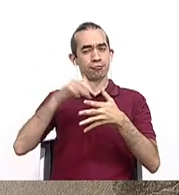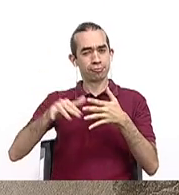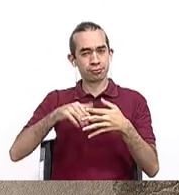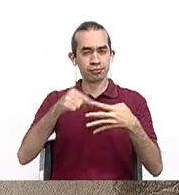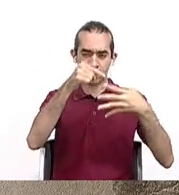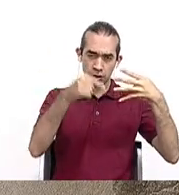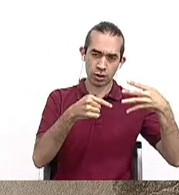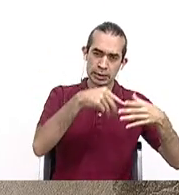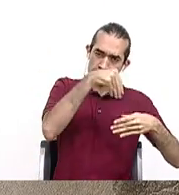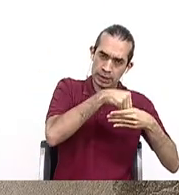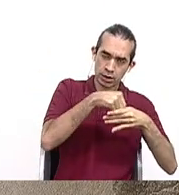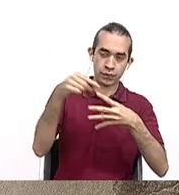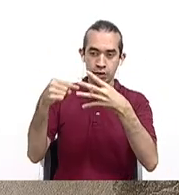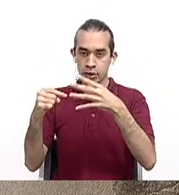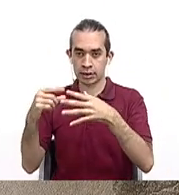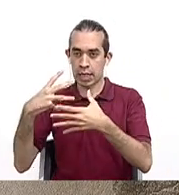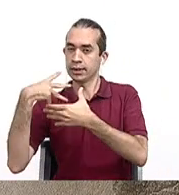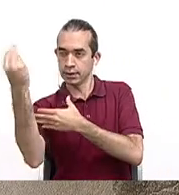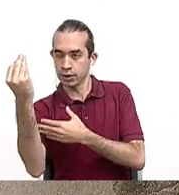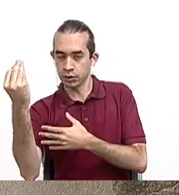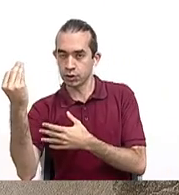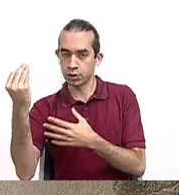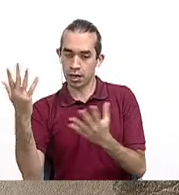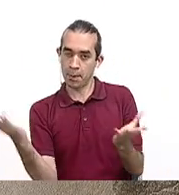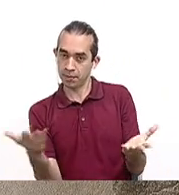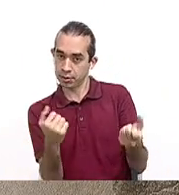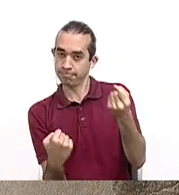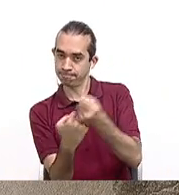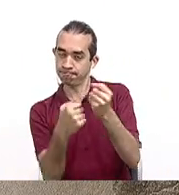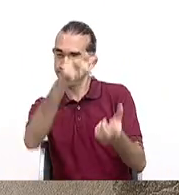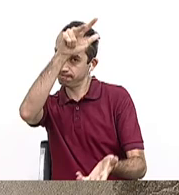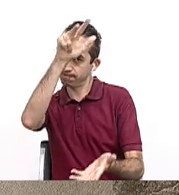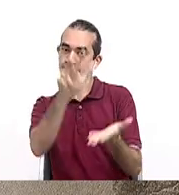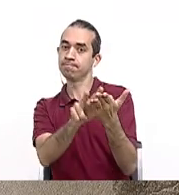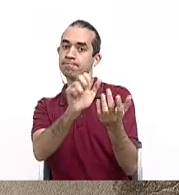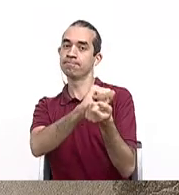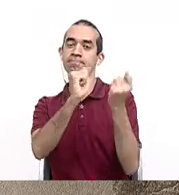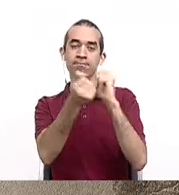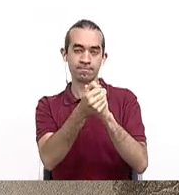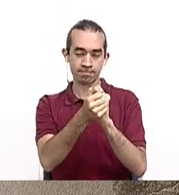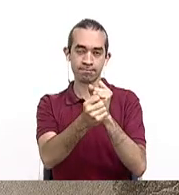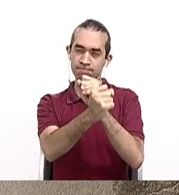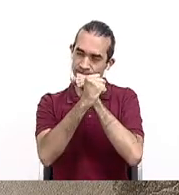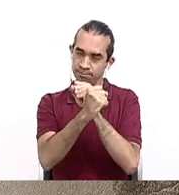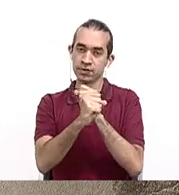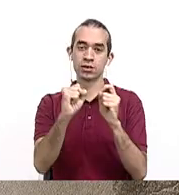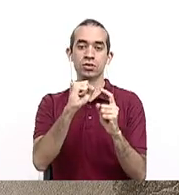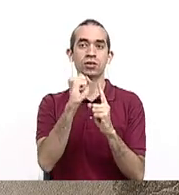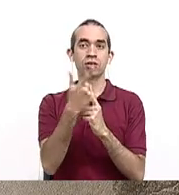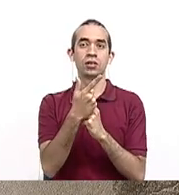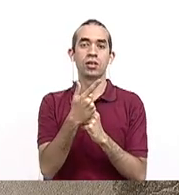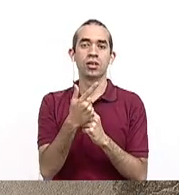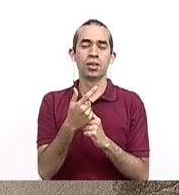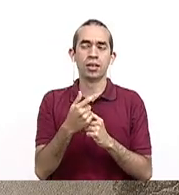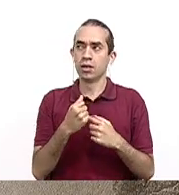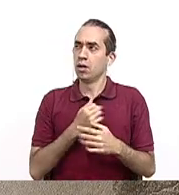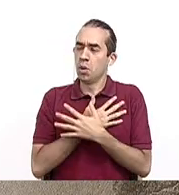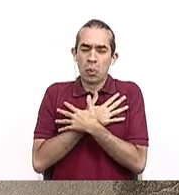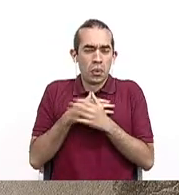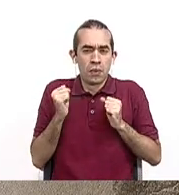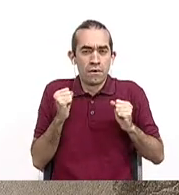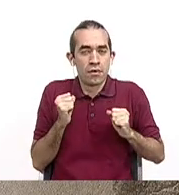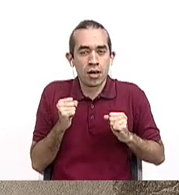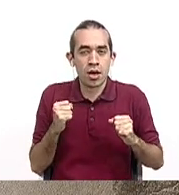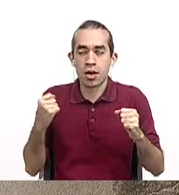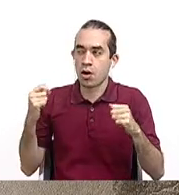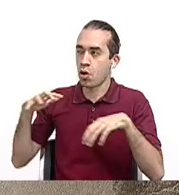que impulsaron la aprobación de las garantías sociales sigue lloviendo por acá hay un frito acá pero miren ahí está